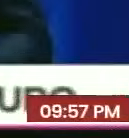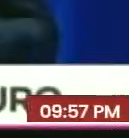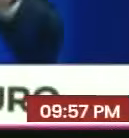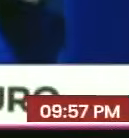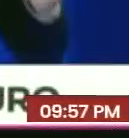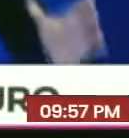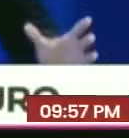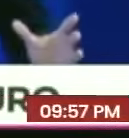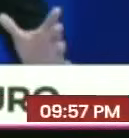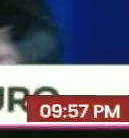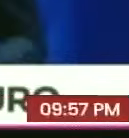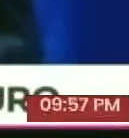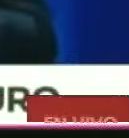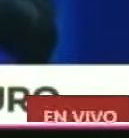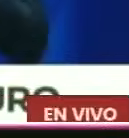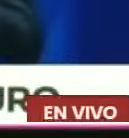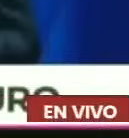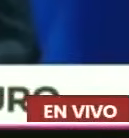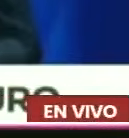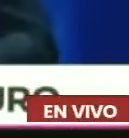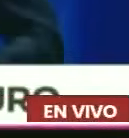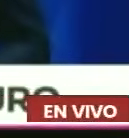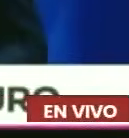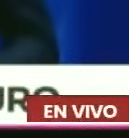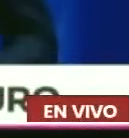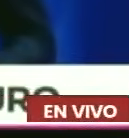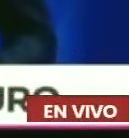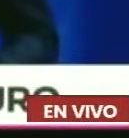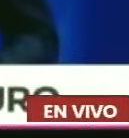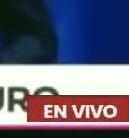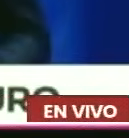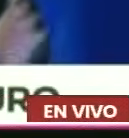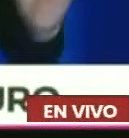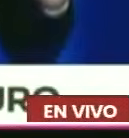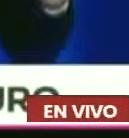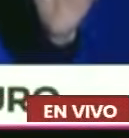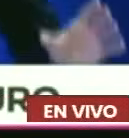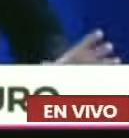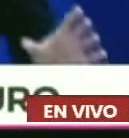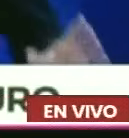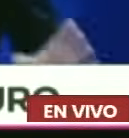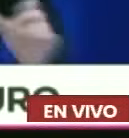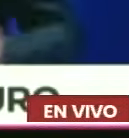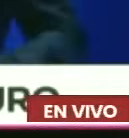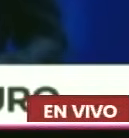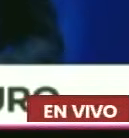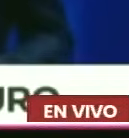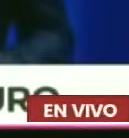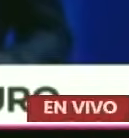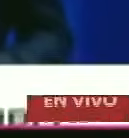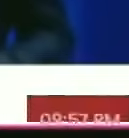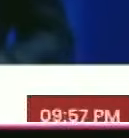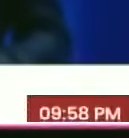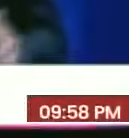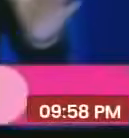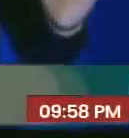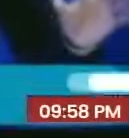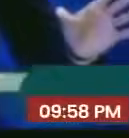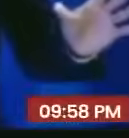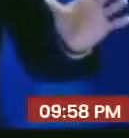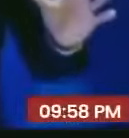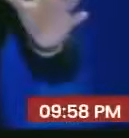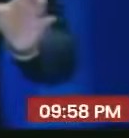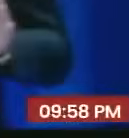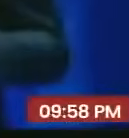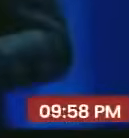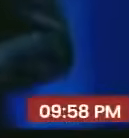el aprovechamiento del plástico, el reciclaje del material del plástico para la elaboración de productos, que ya usted podrá ver